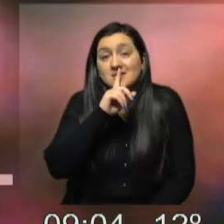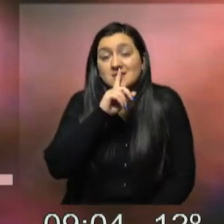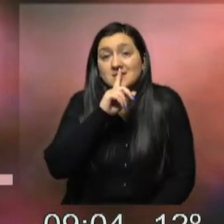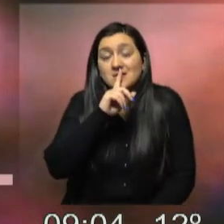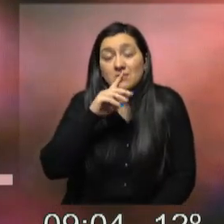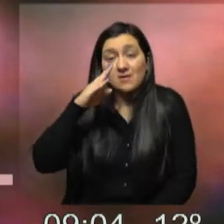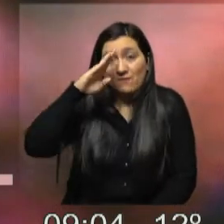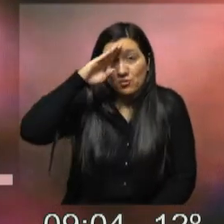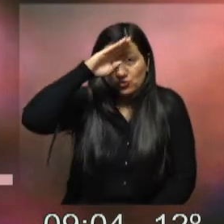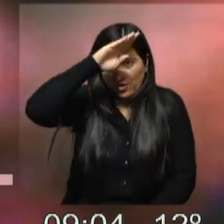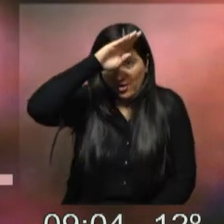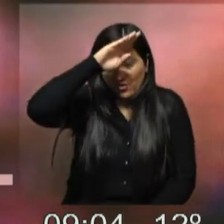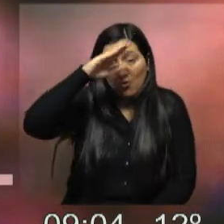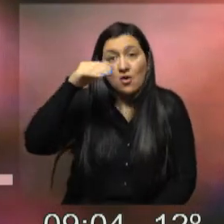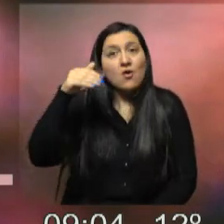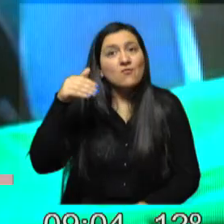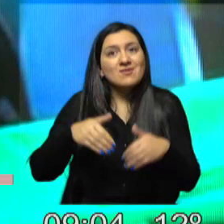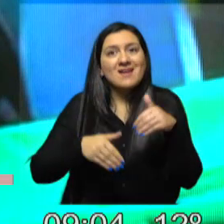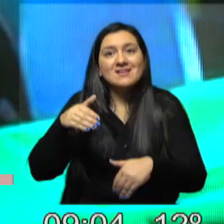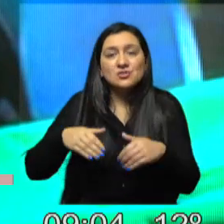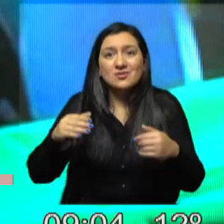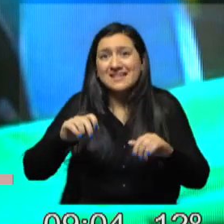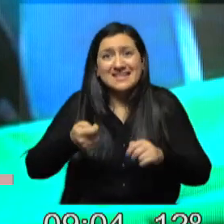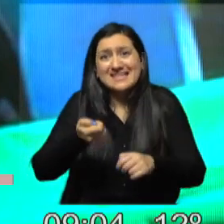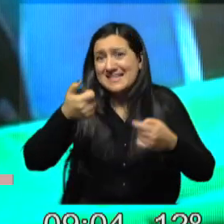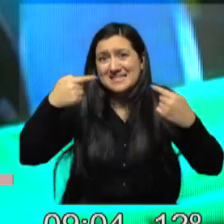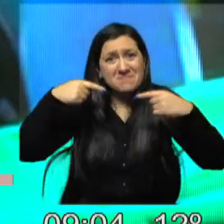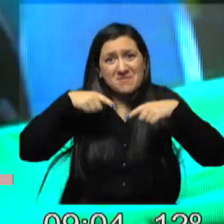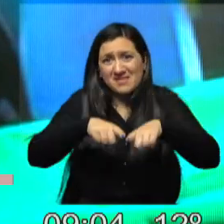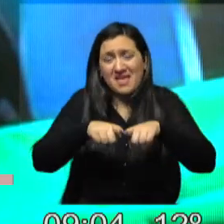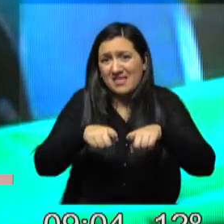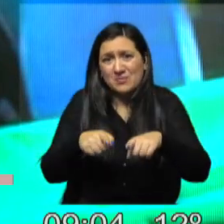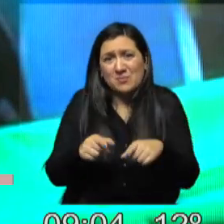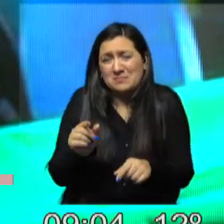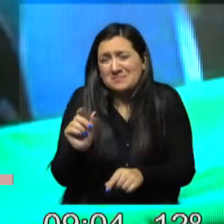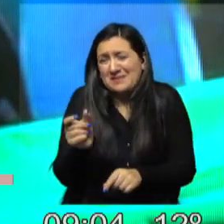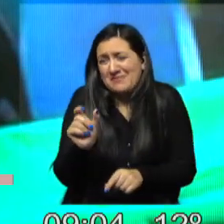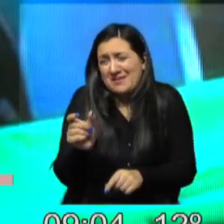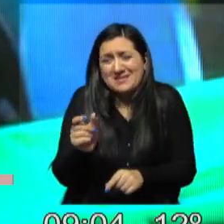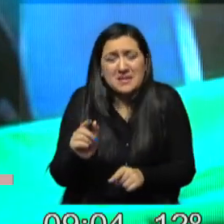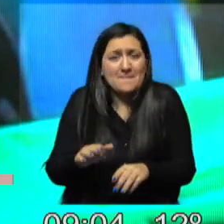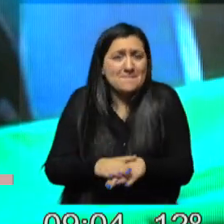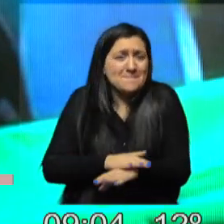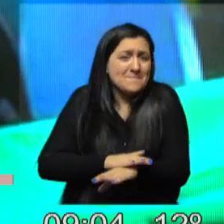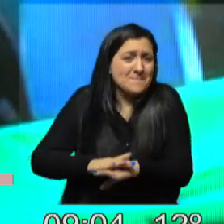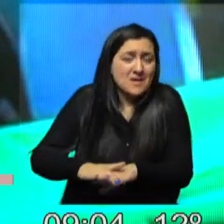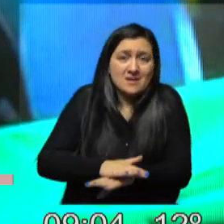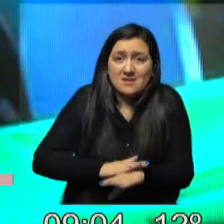¿no? Porque fue una elección muy, muy reñida. Fue una elección sumamente apretada, una elección que